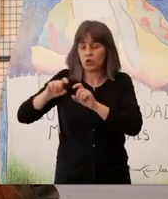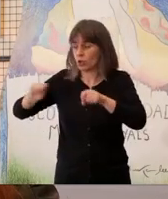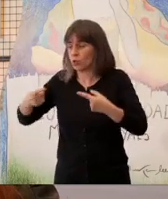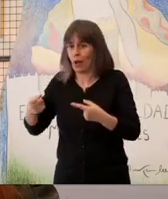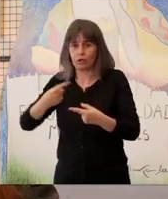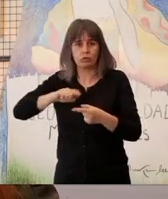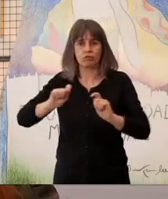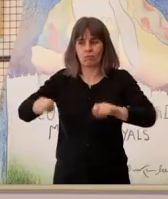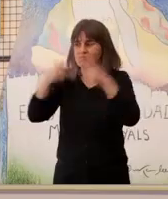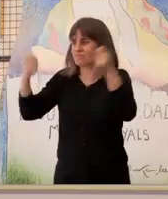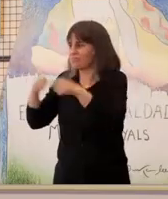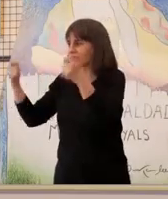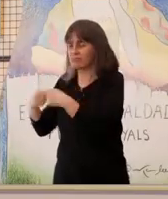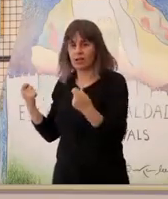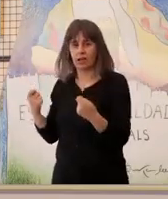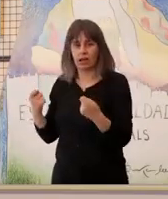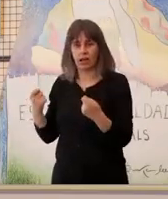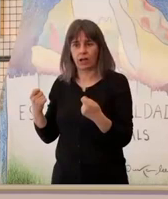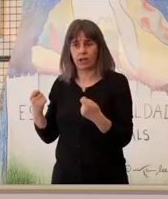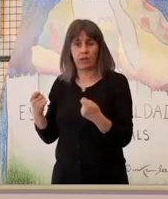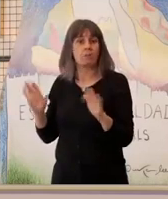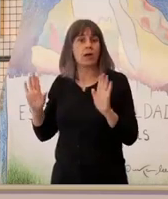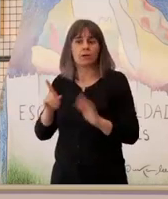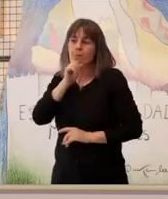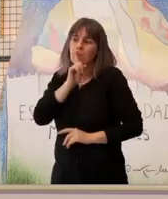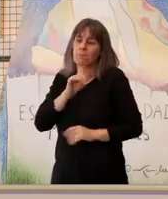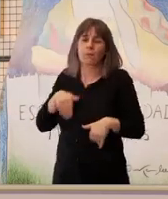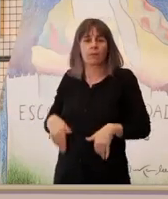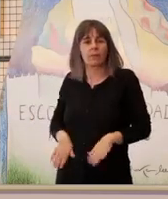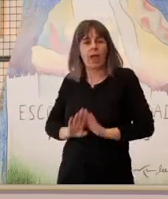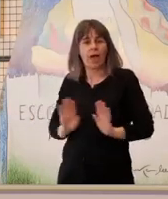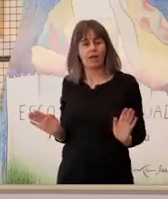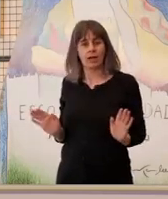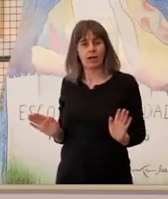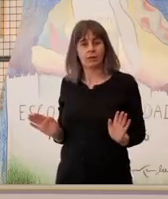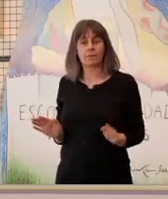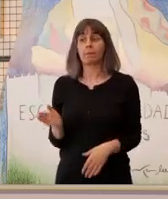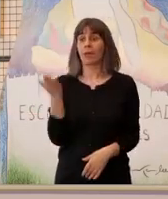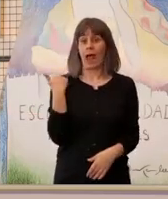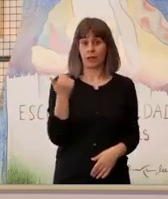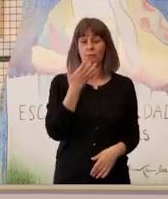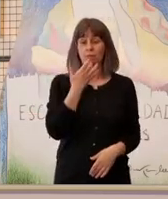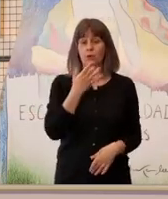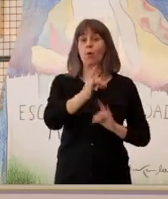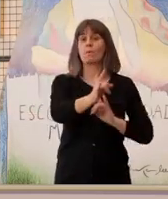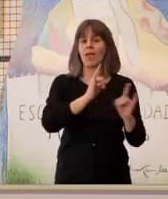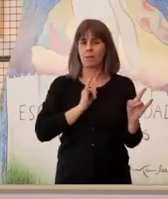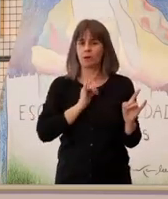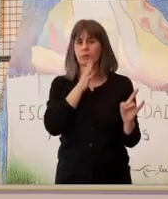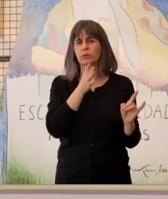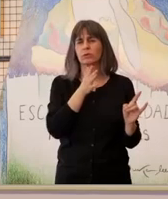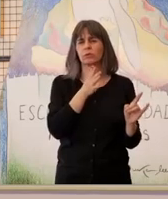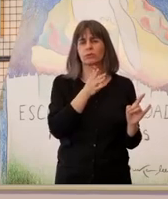nadie se puede Nadie puede decir nada cierto modo como les decía ayer cuando me llamaron por lo de esta señora que